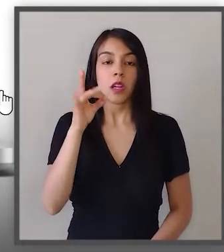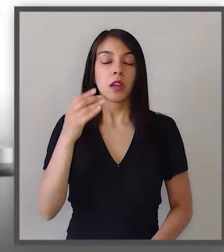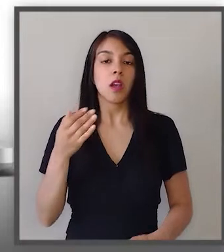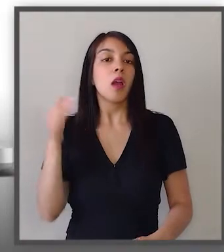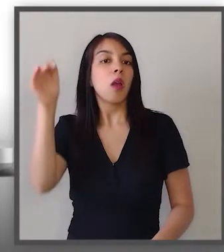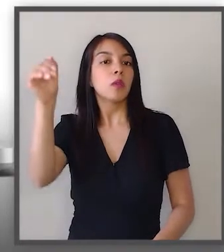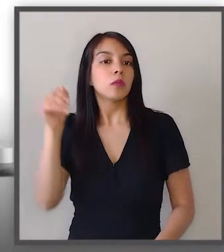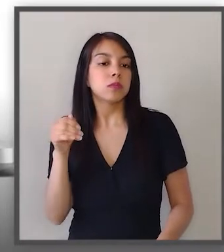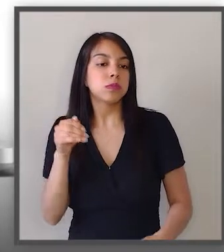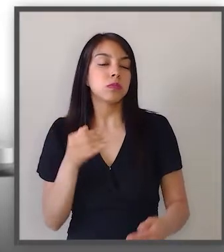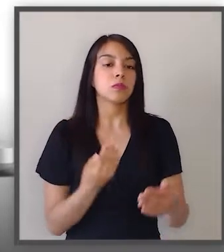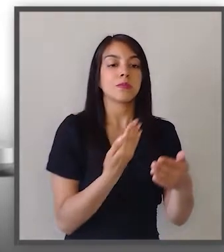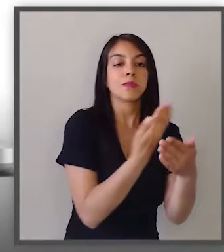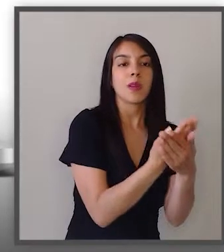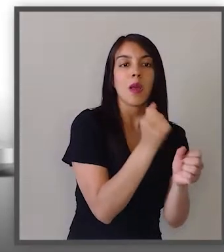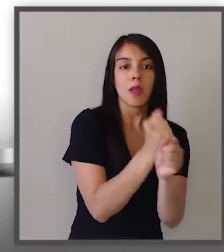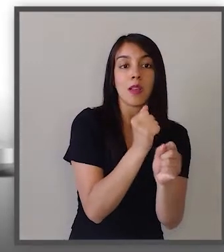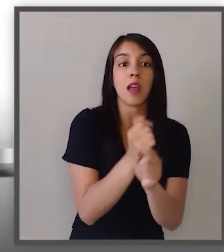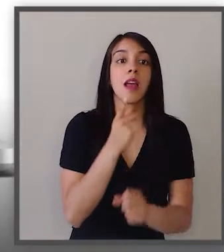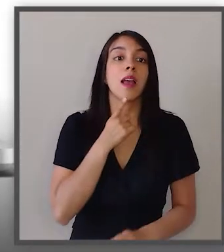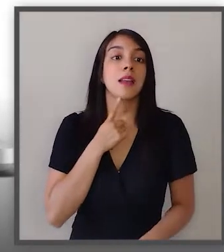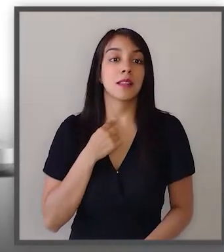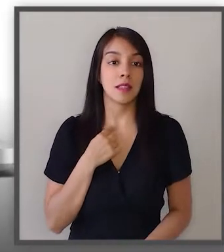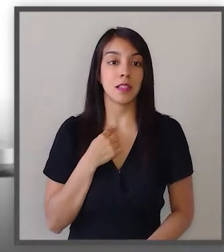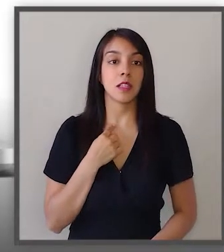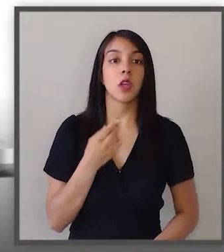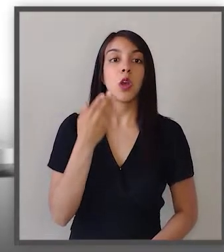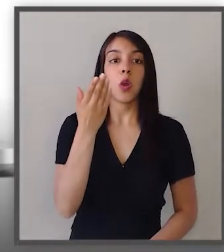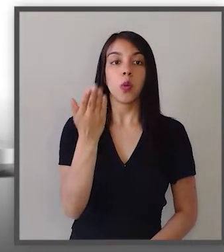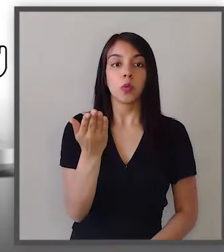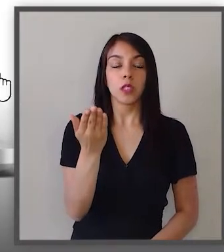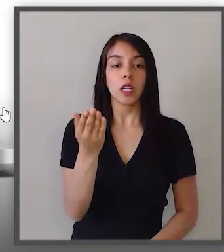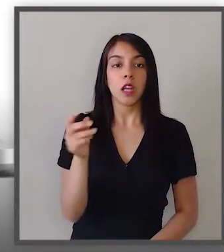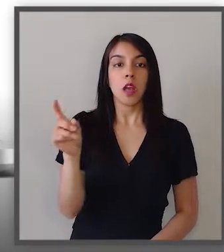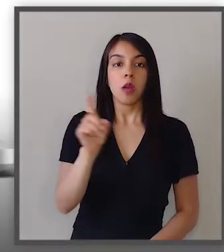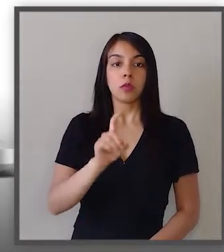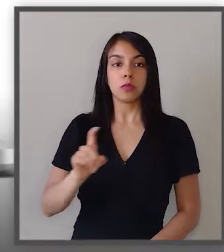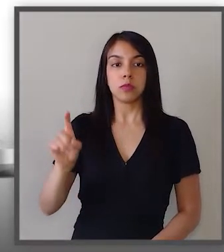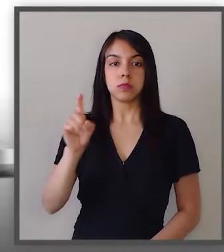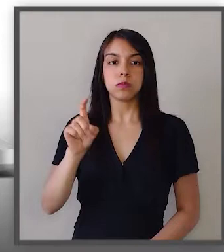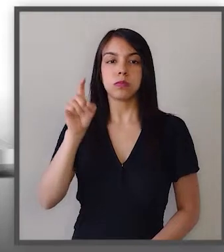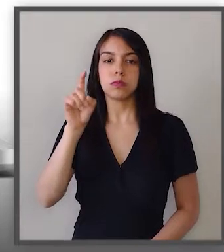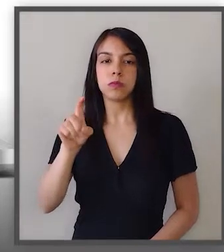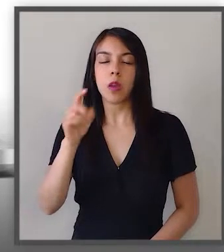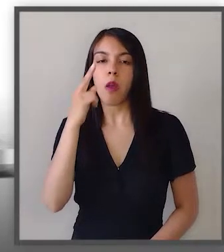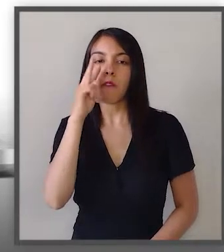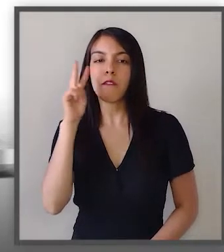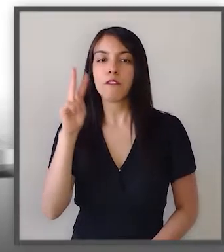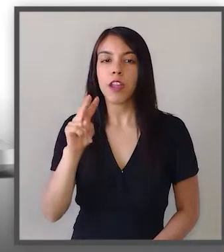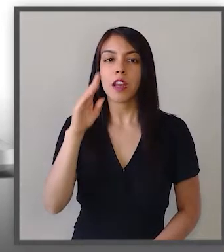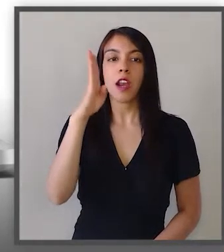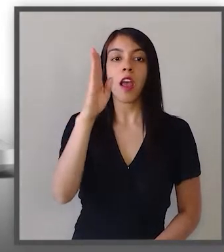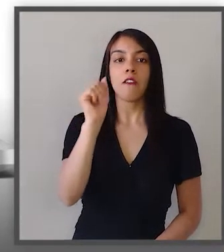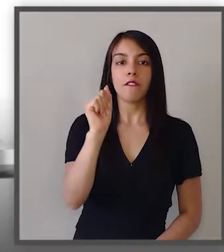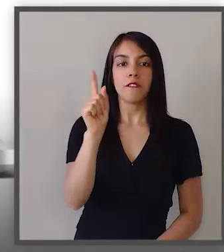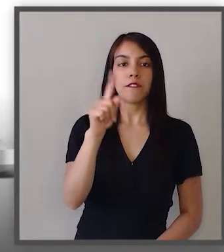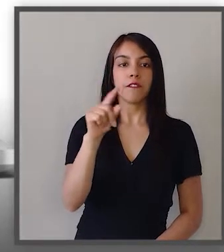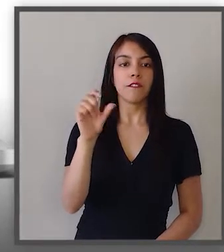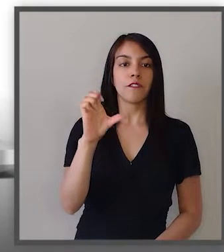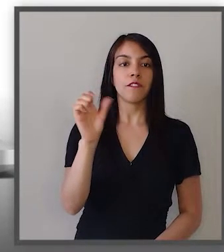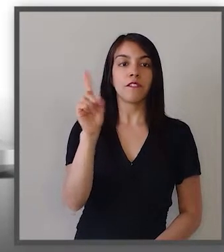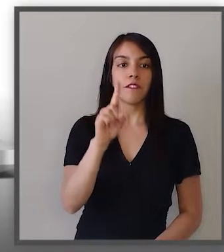Al encontrar una convocatoria de su interés, deberá seleccionar en el botón Ver bases para conocer los detalles, requisitos